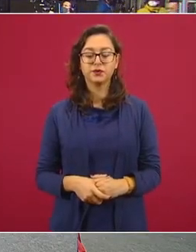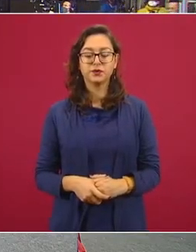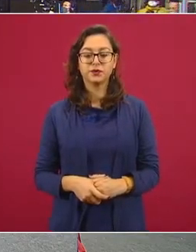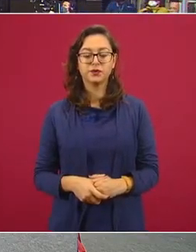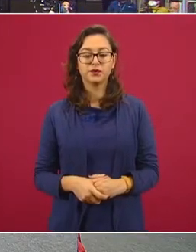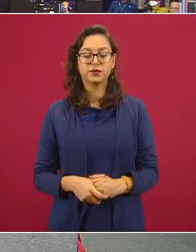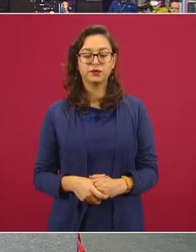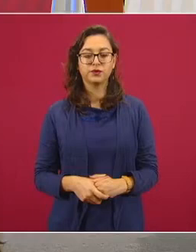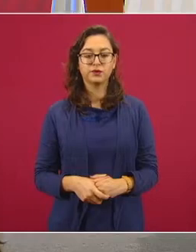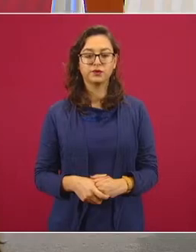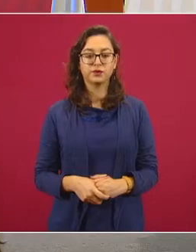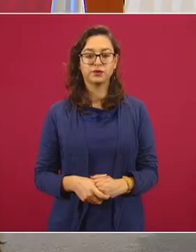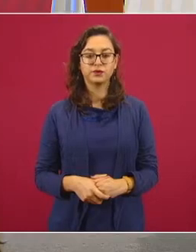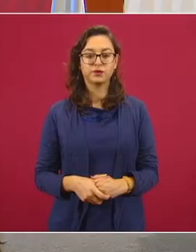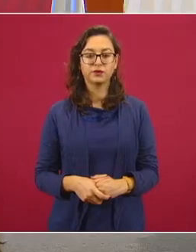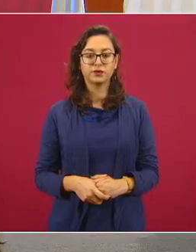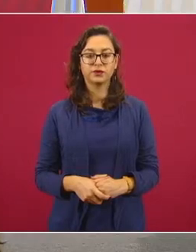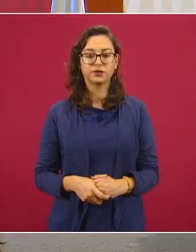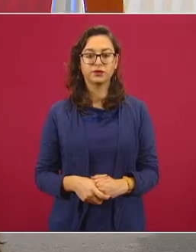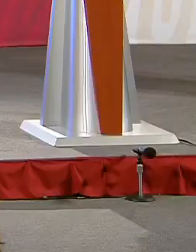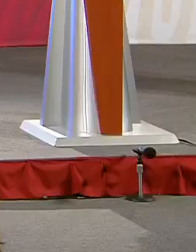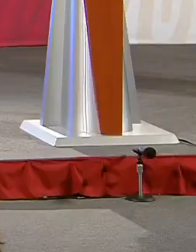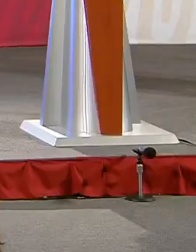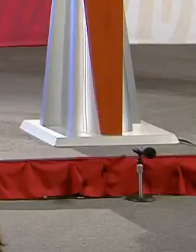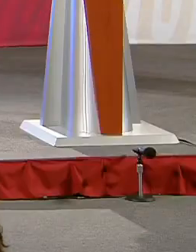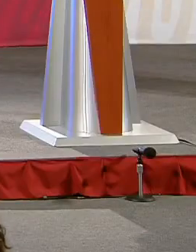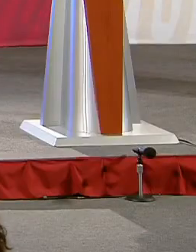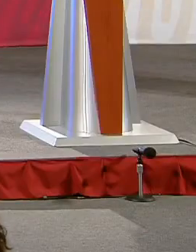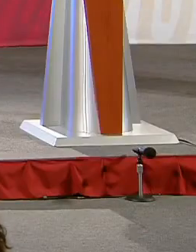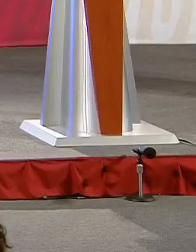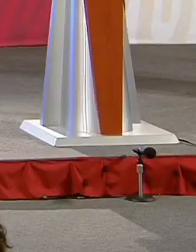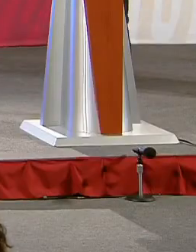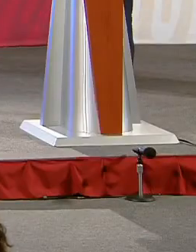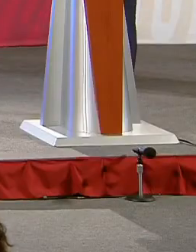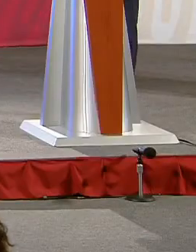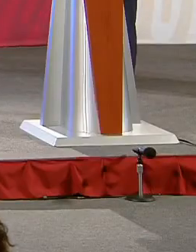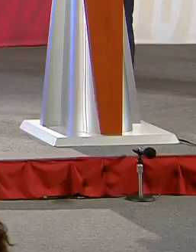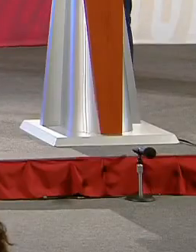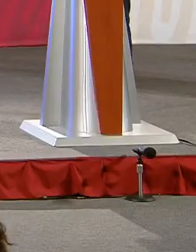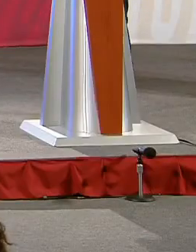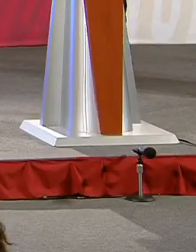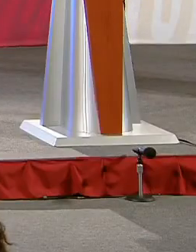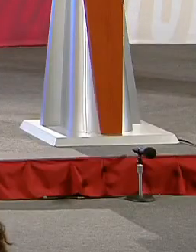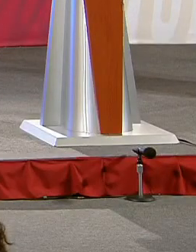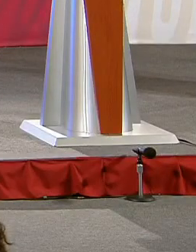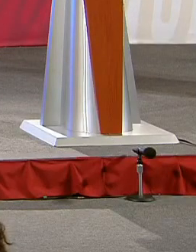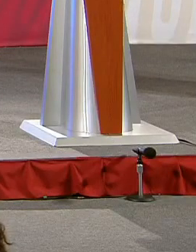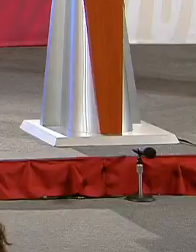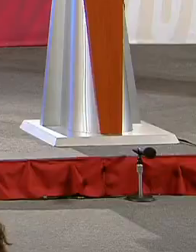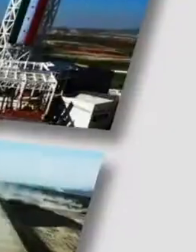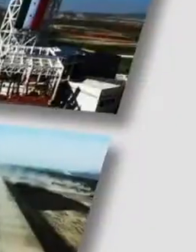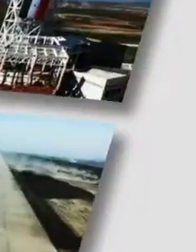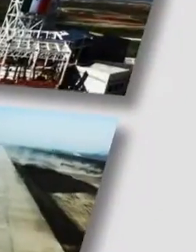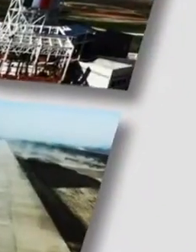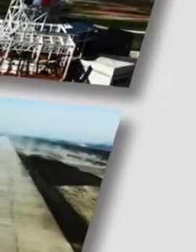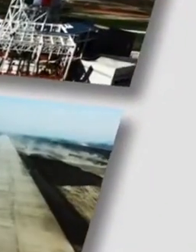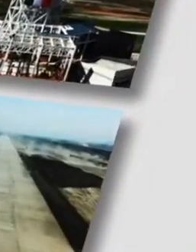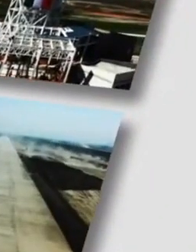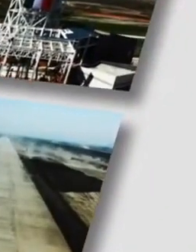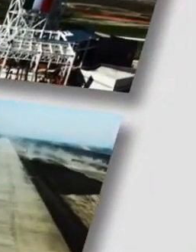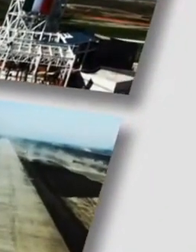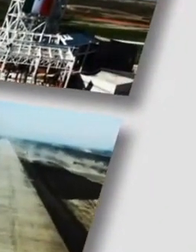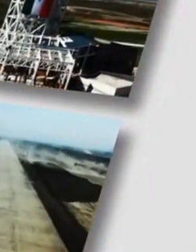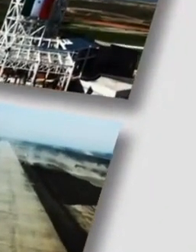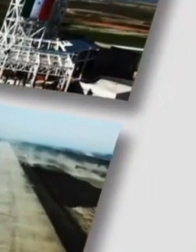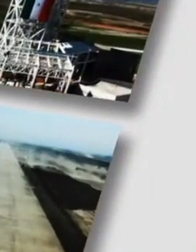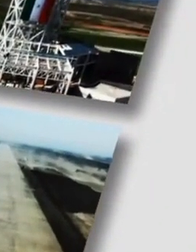A un año del inicio de la construcción del Aeropuerto Internacional Felipe Ángeles, la Secretaría de la Defensa Nacional informa los avances